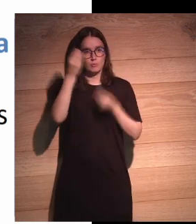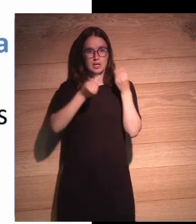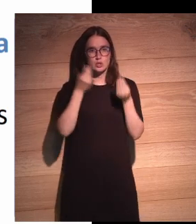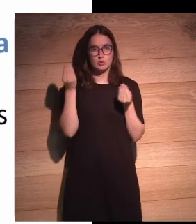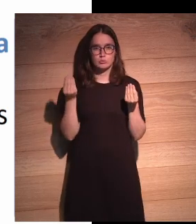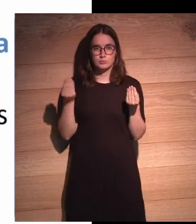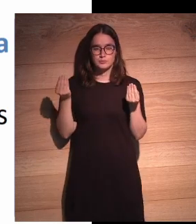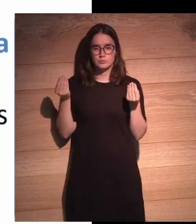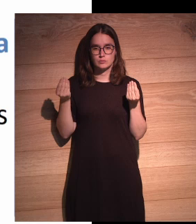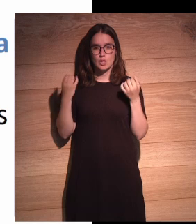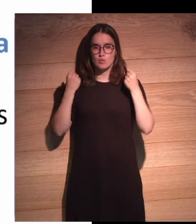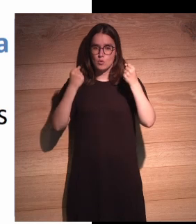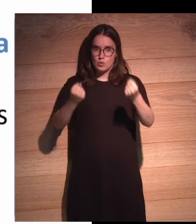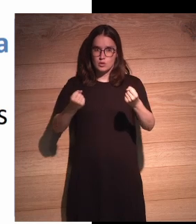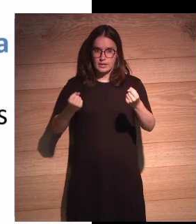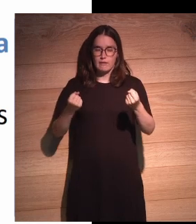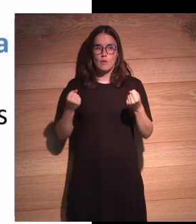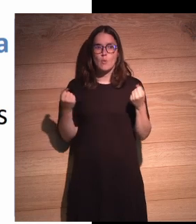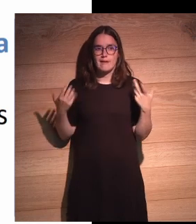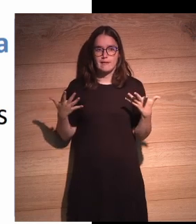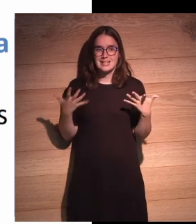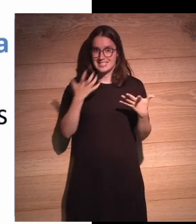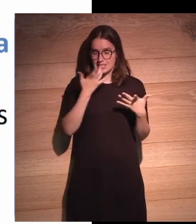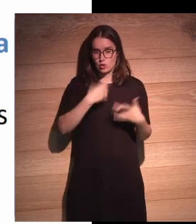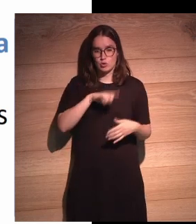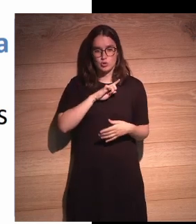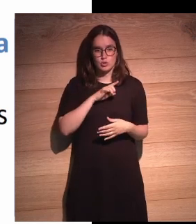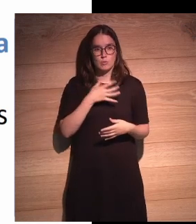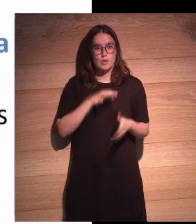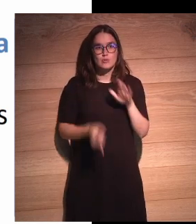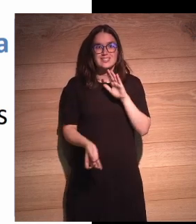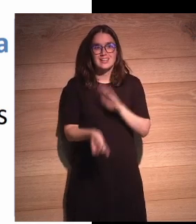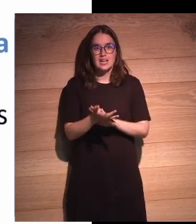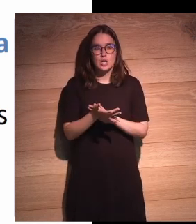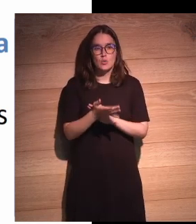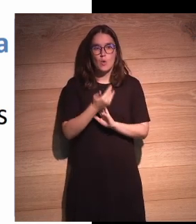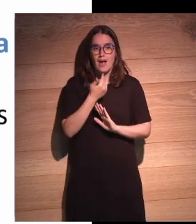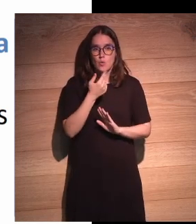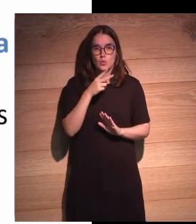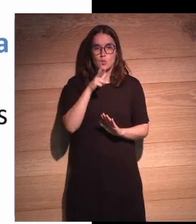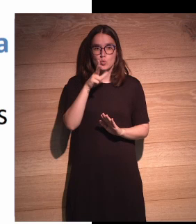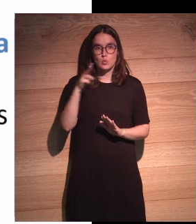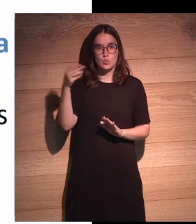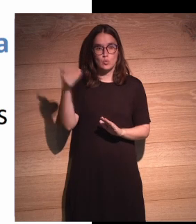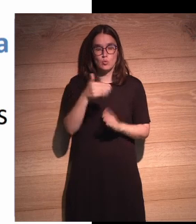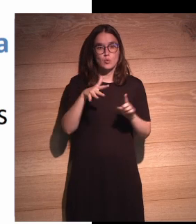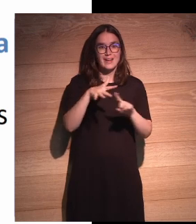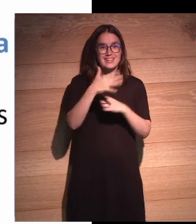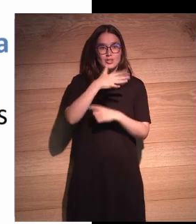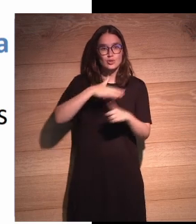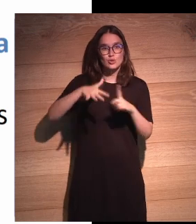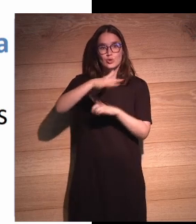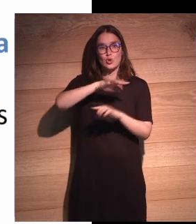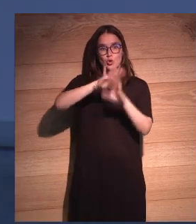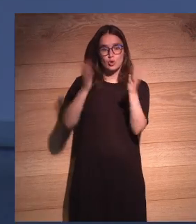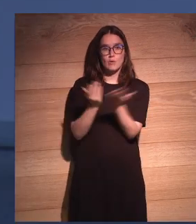tiene un potencial tremendo es si somos capaces de crear un hub, un entorno global en